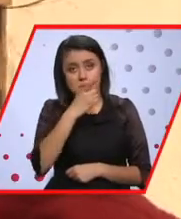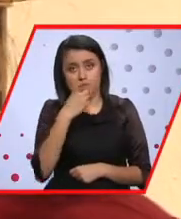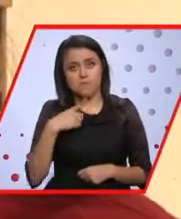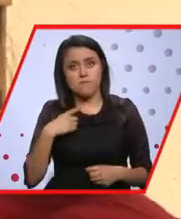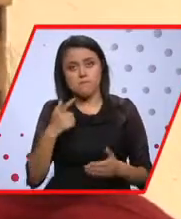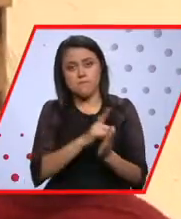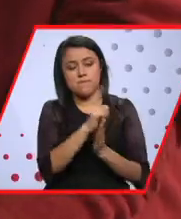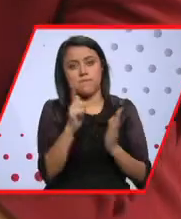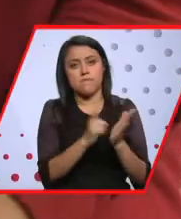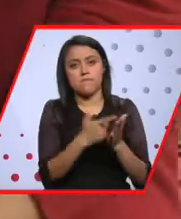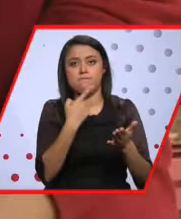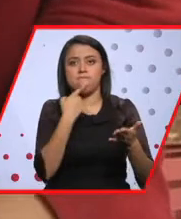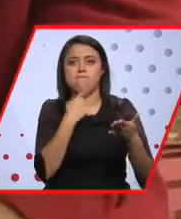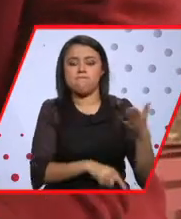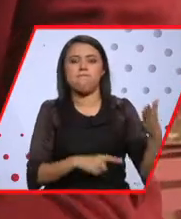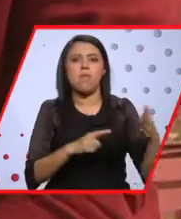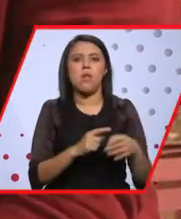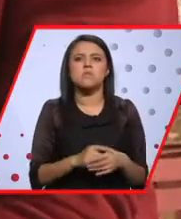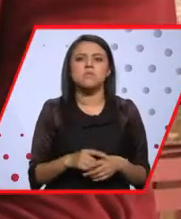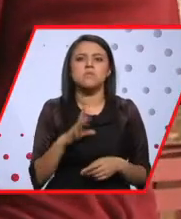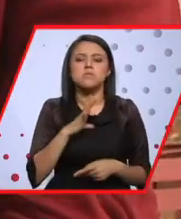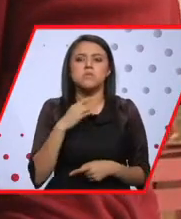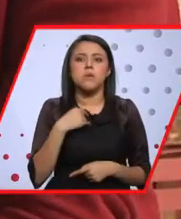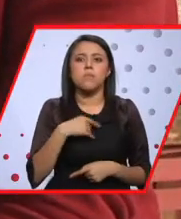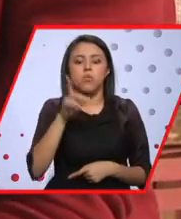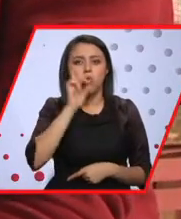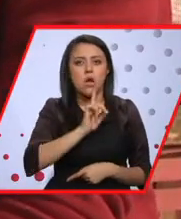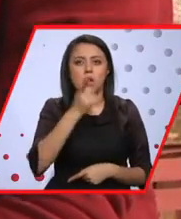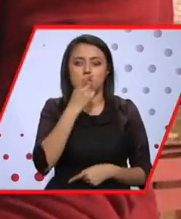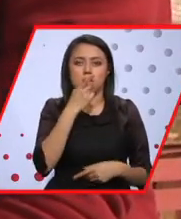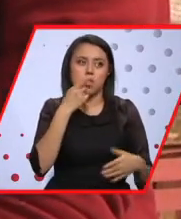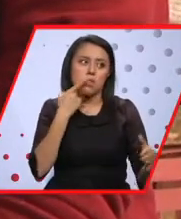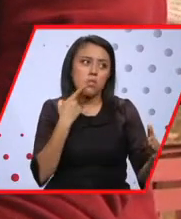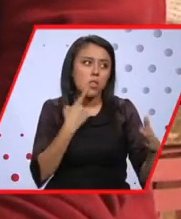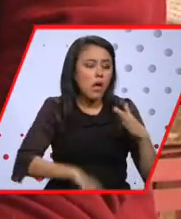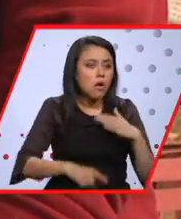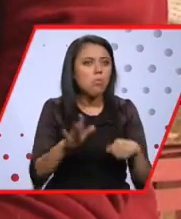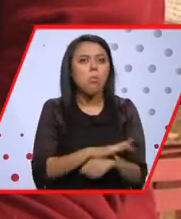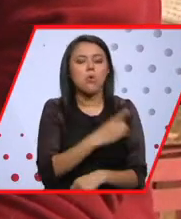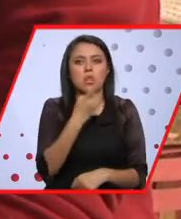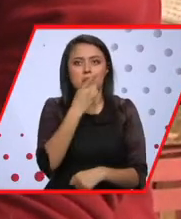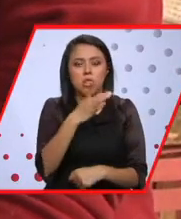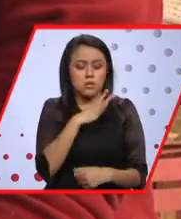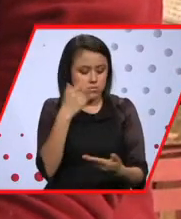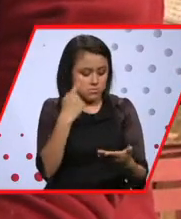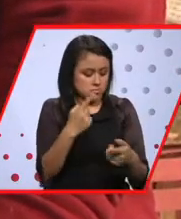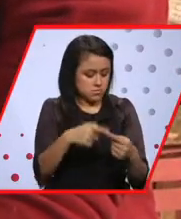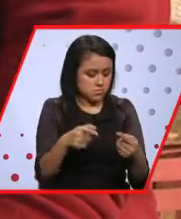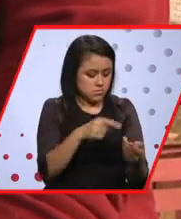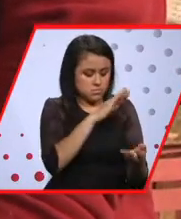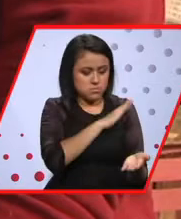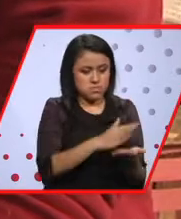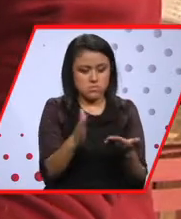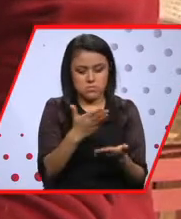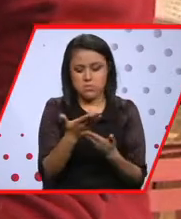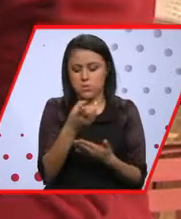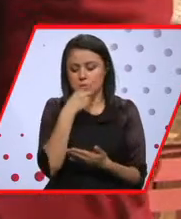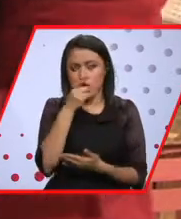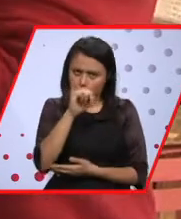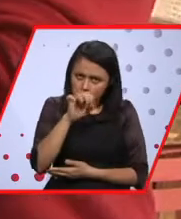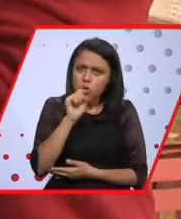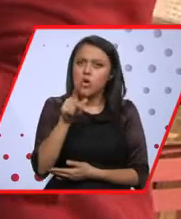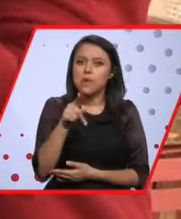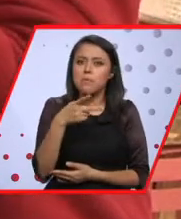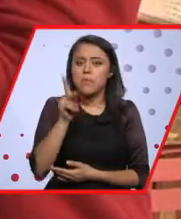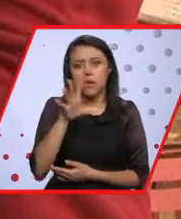vía legal. Denuncia a la señora porque en el momento que ella dijo que se tenía que salir, yo le dije que sí, con mucho gusto, pero